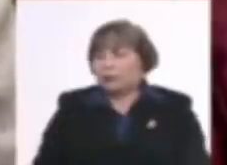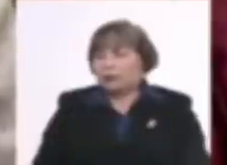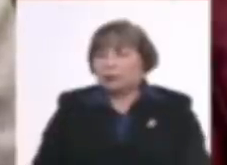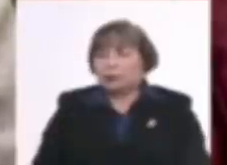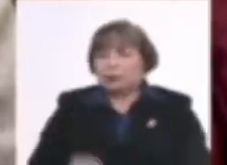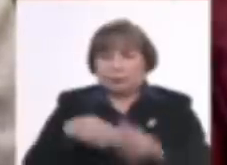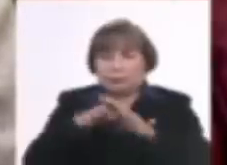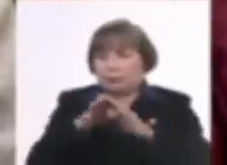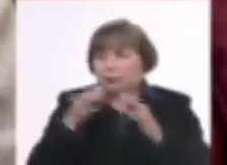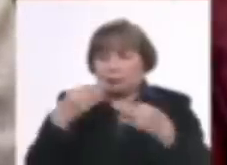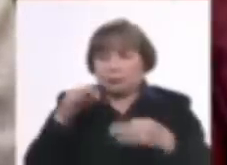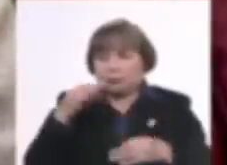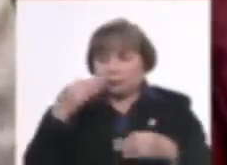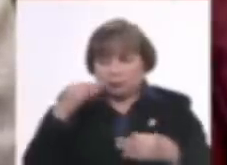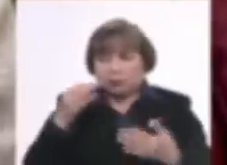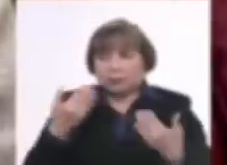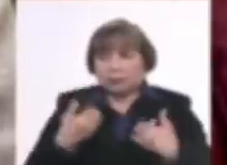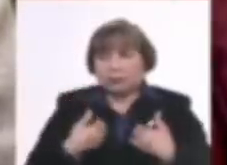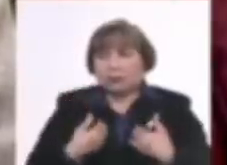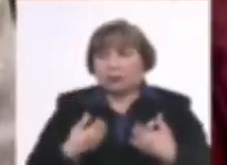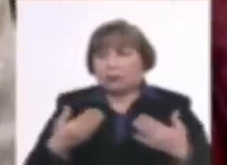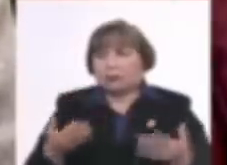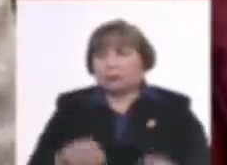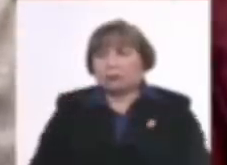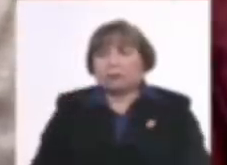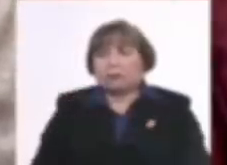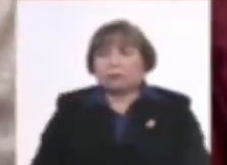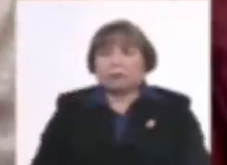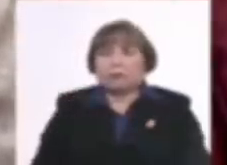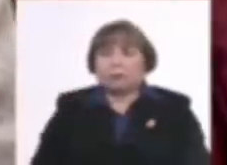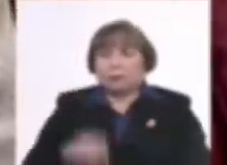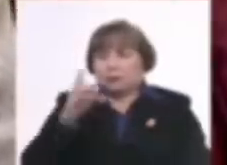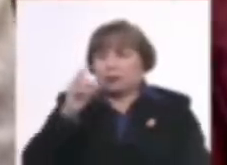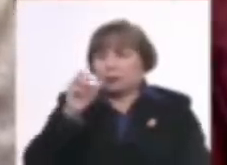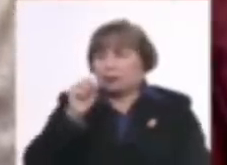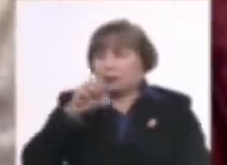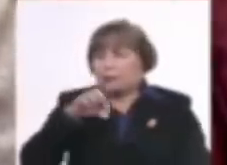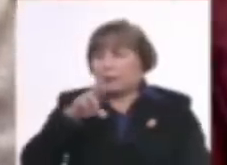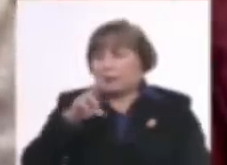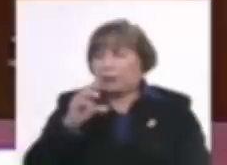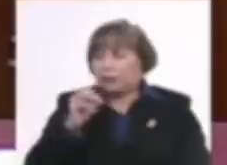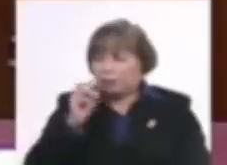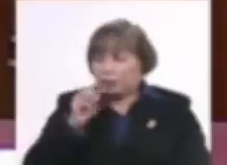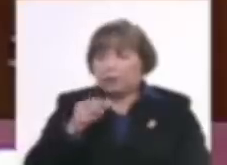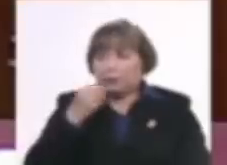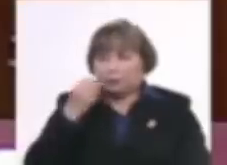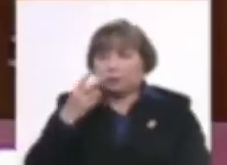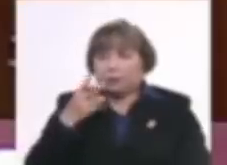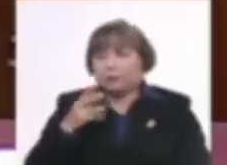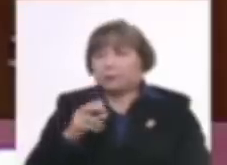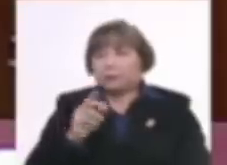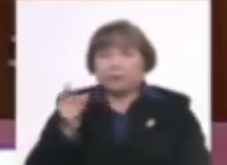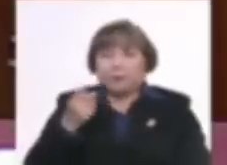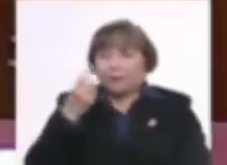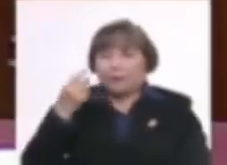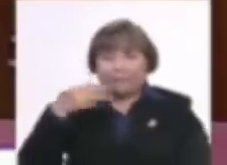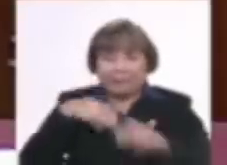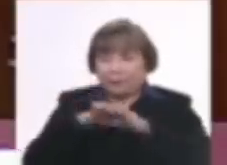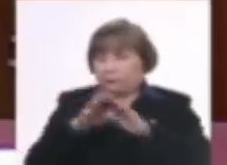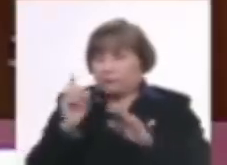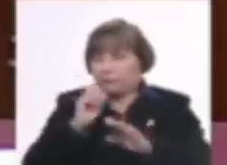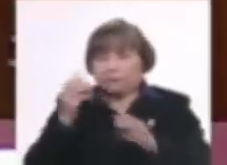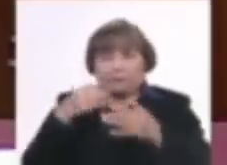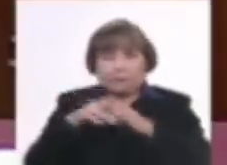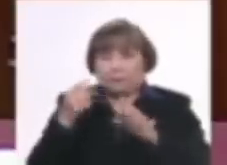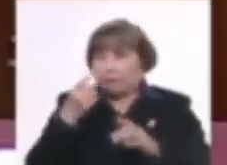Él ingresaba por donde debería de ingresar, Desamparados, ya. Por ahí ingresaba. Ok, es el único ingreso por